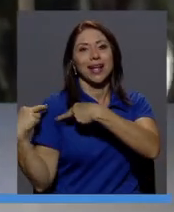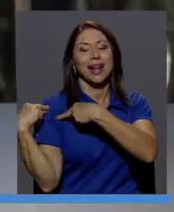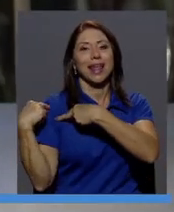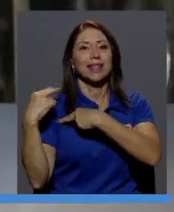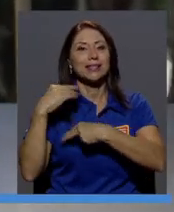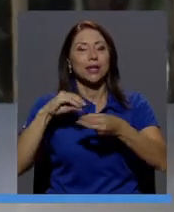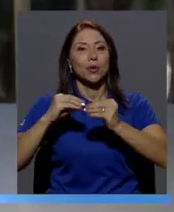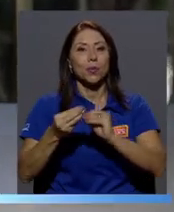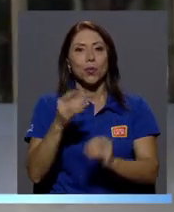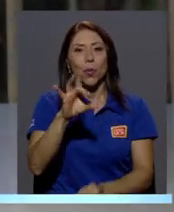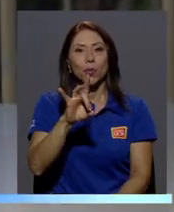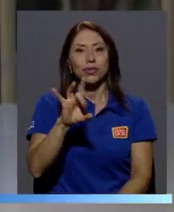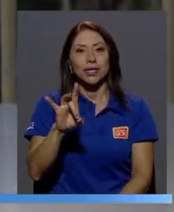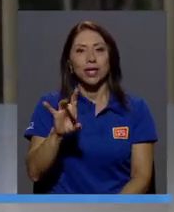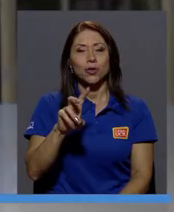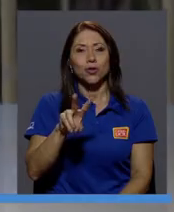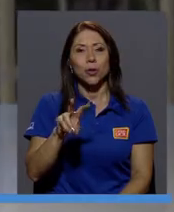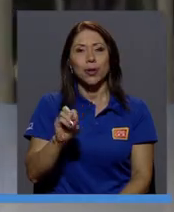al teléfono